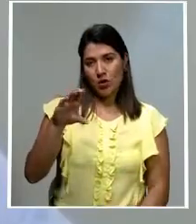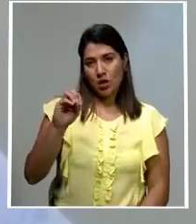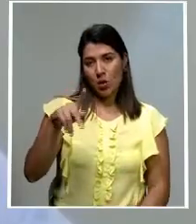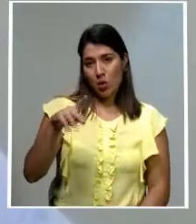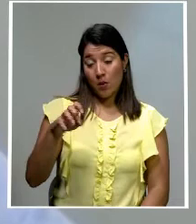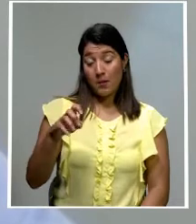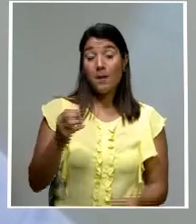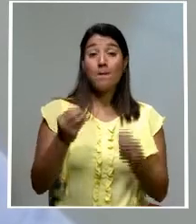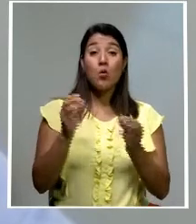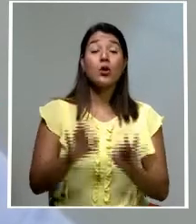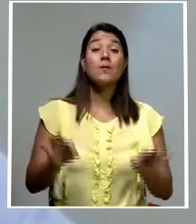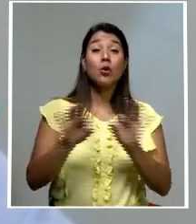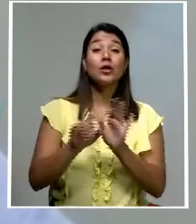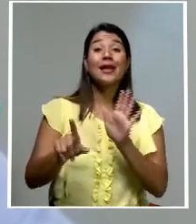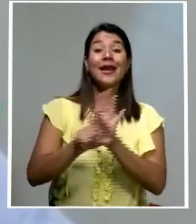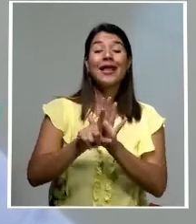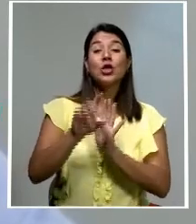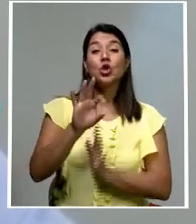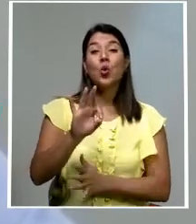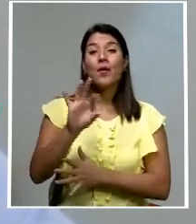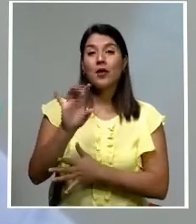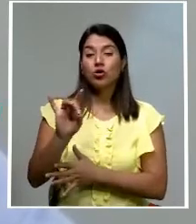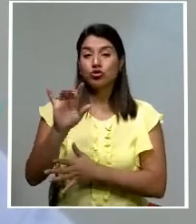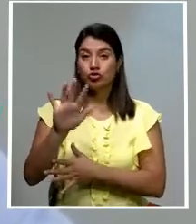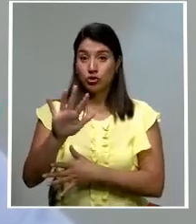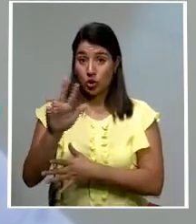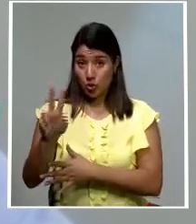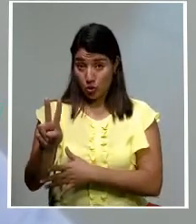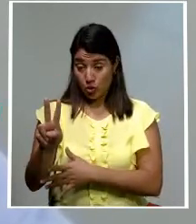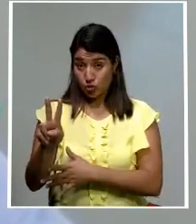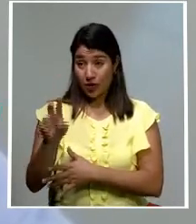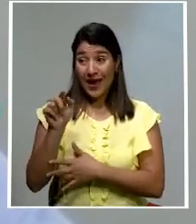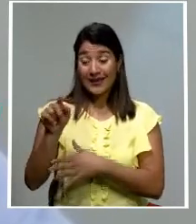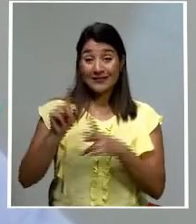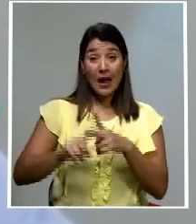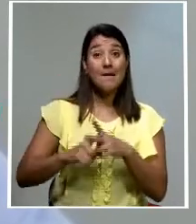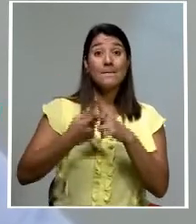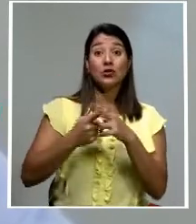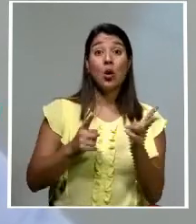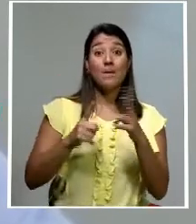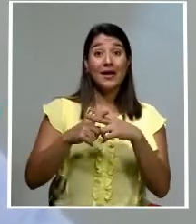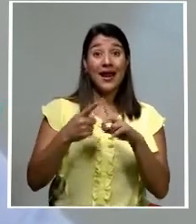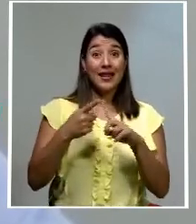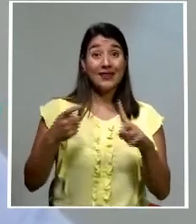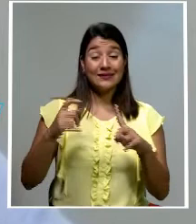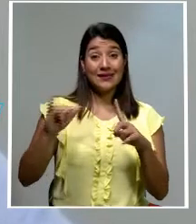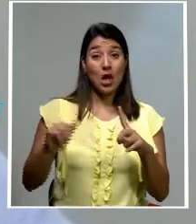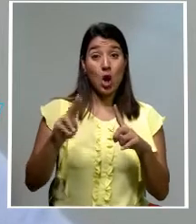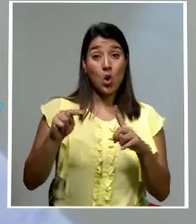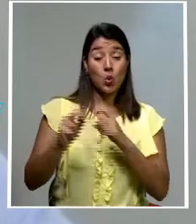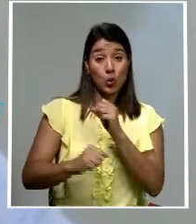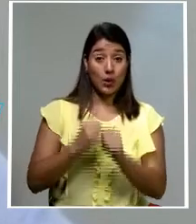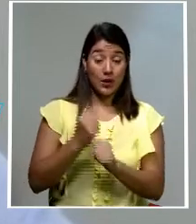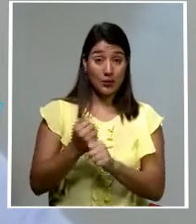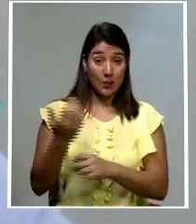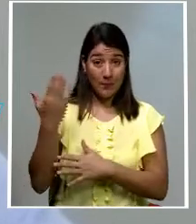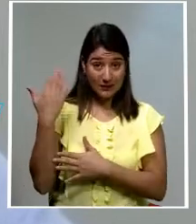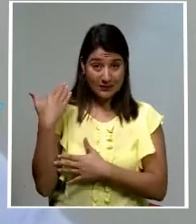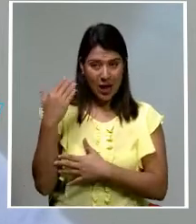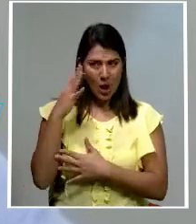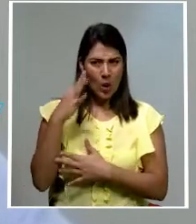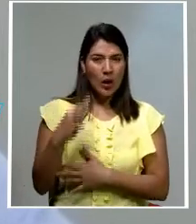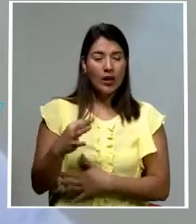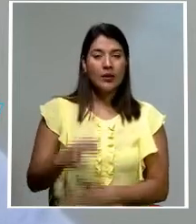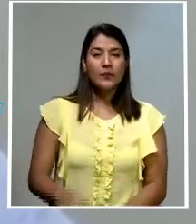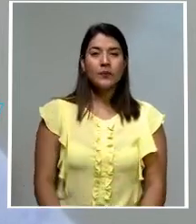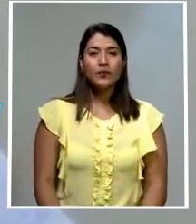ley 9852, que empezó a regir el año pasado, en junio del año pasado, si mal no